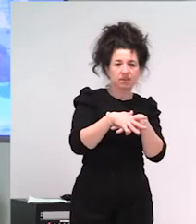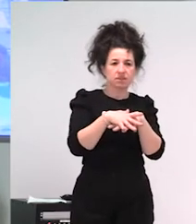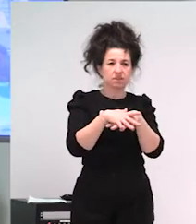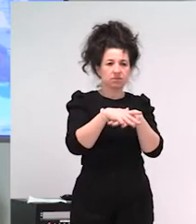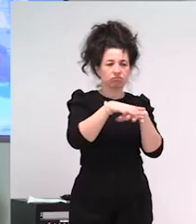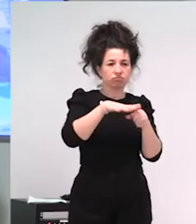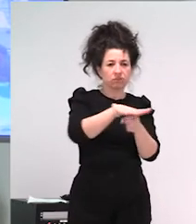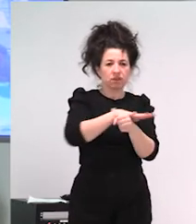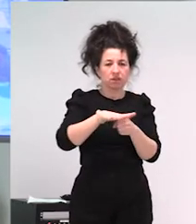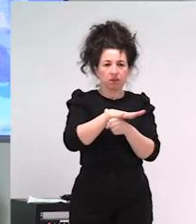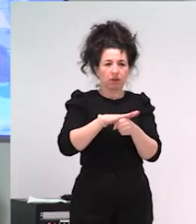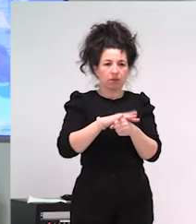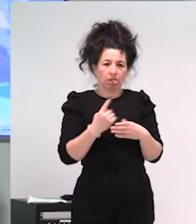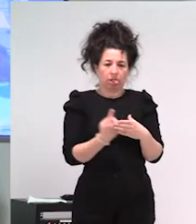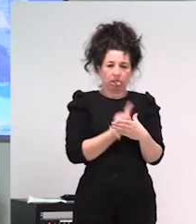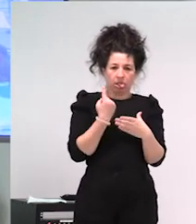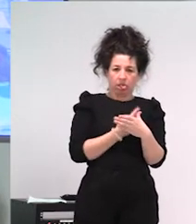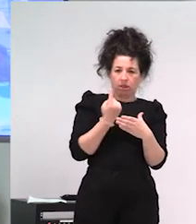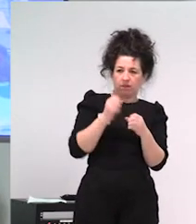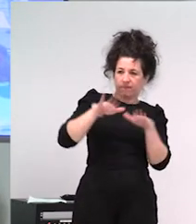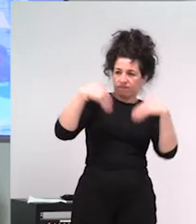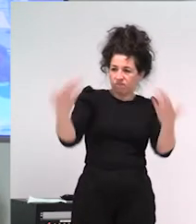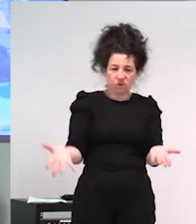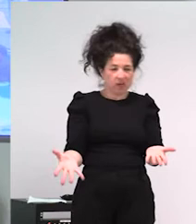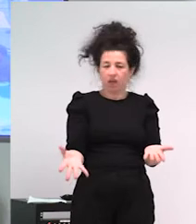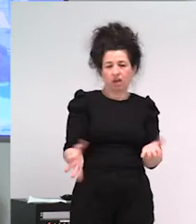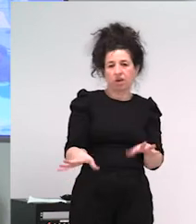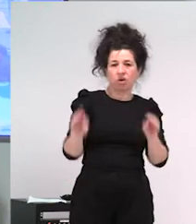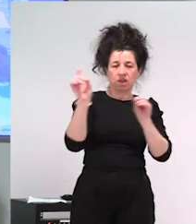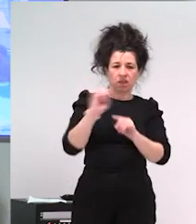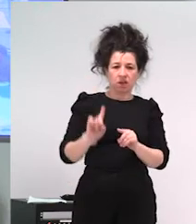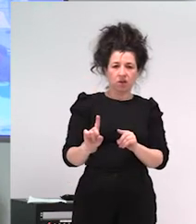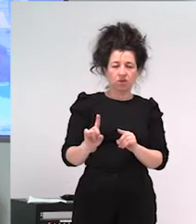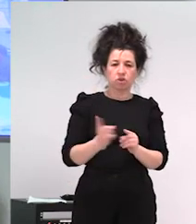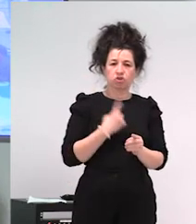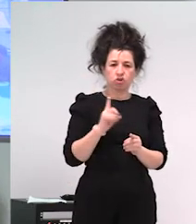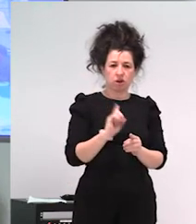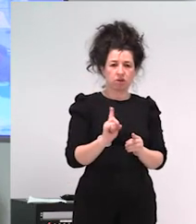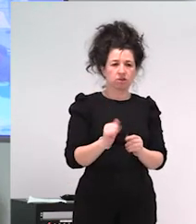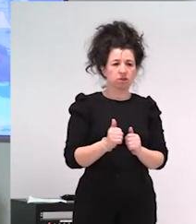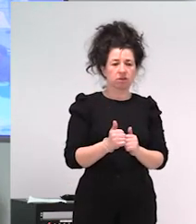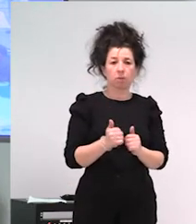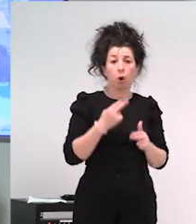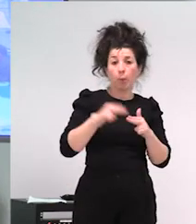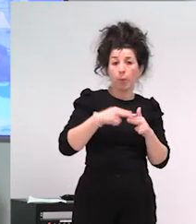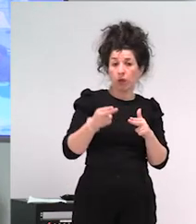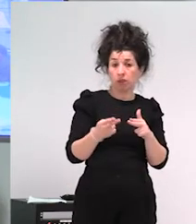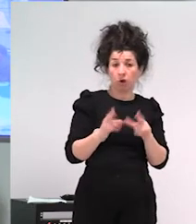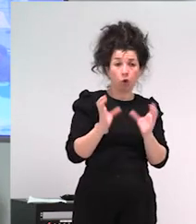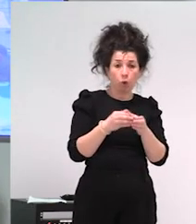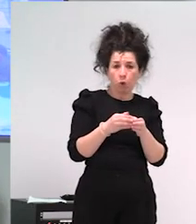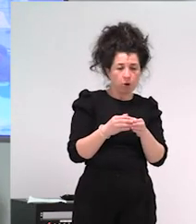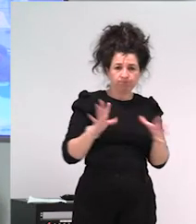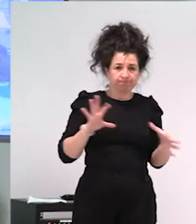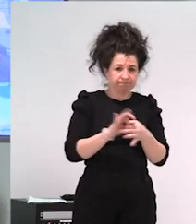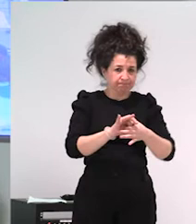como aislado del mundo y no entender lo que pasa y hacer tus cosas a tu bola. Es apartidista, y esto lo remarco porque creo que